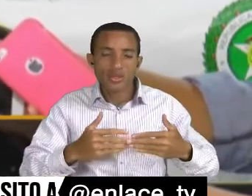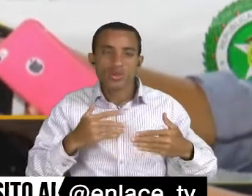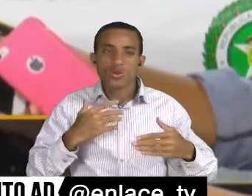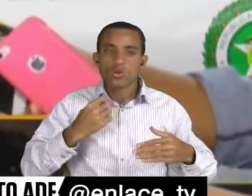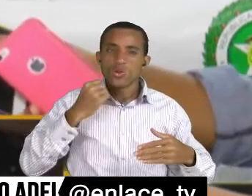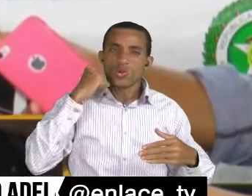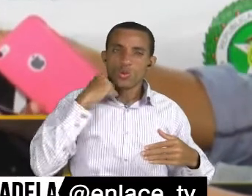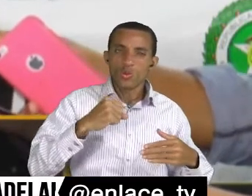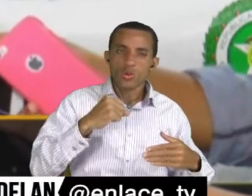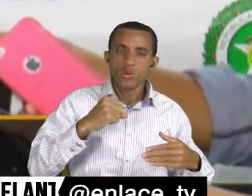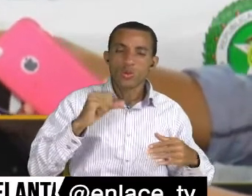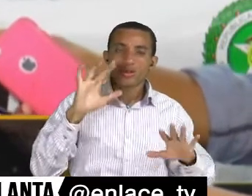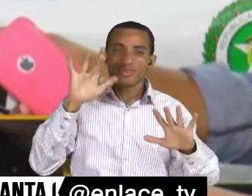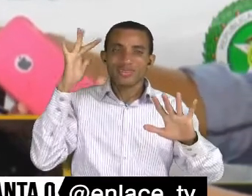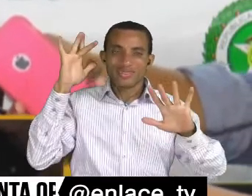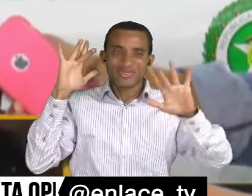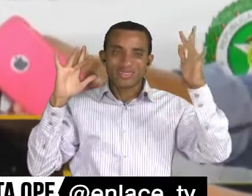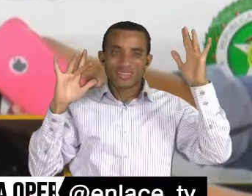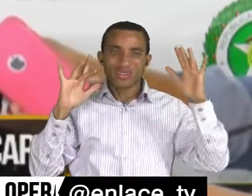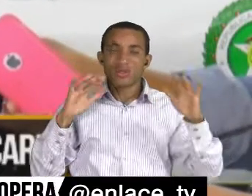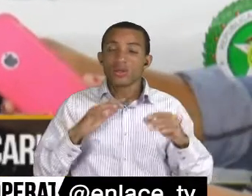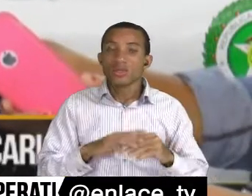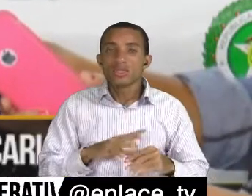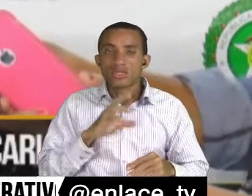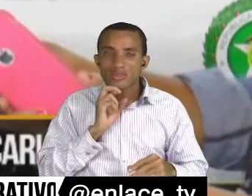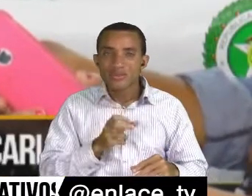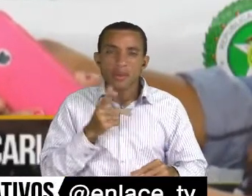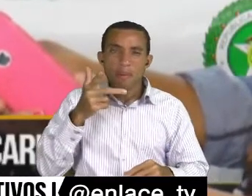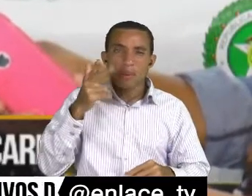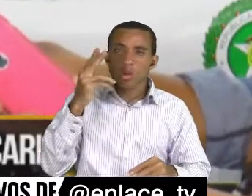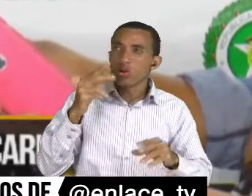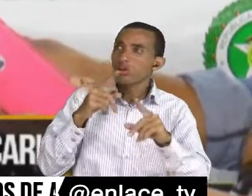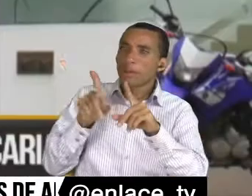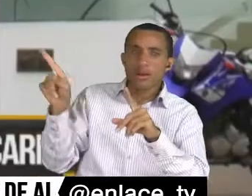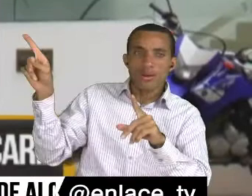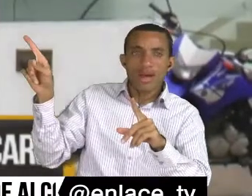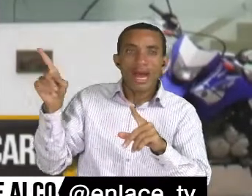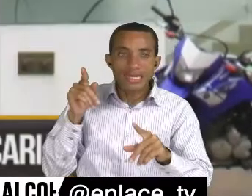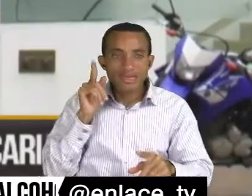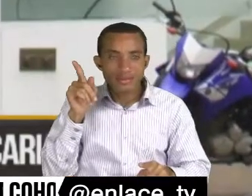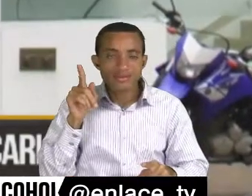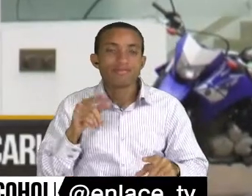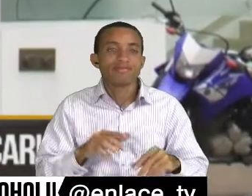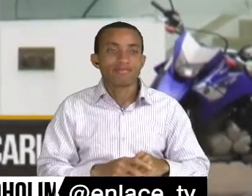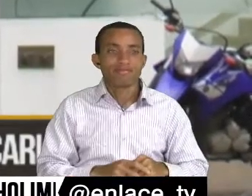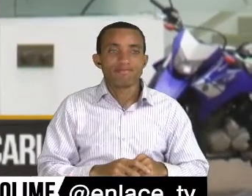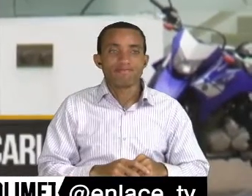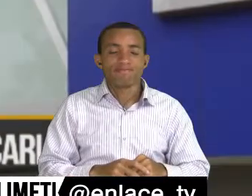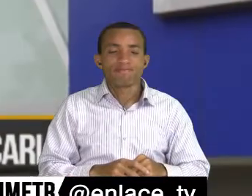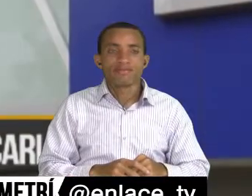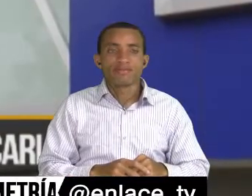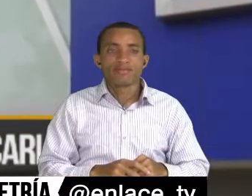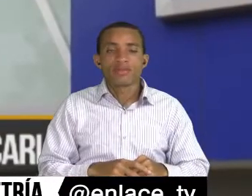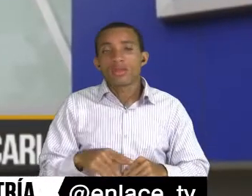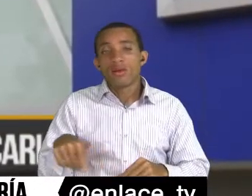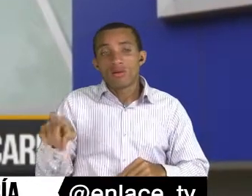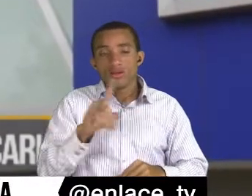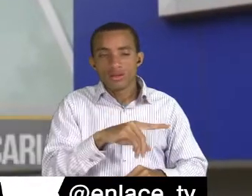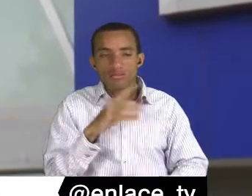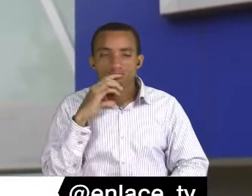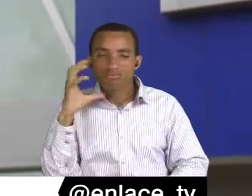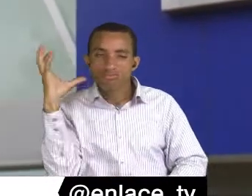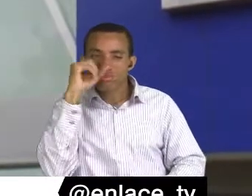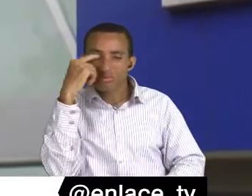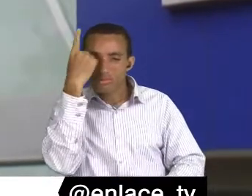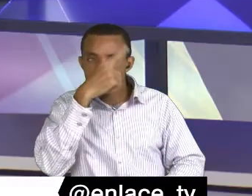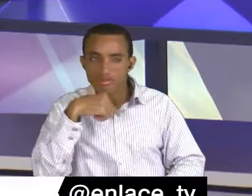el acceso más que se haga más difícil. Esto pues para contrarrestar ese tipo de hechos. Los delincuentes que están identificados por las autoridades huyeron